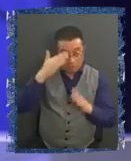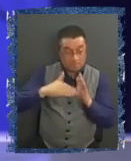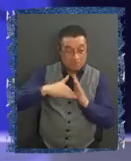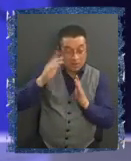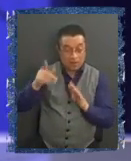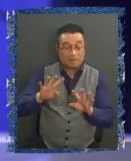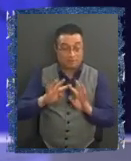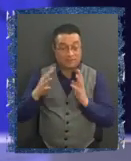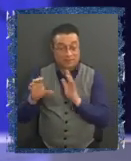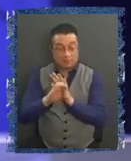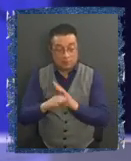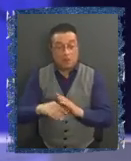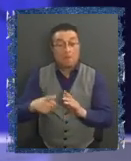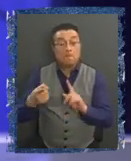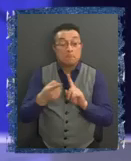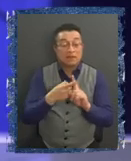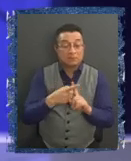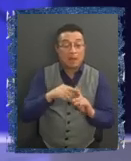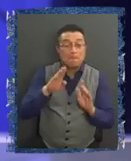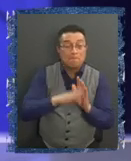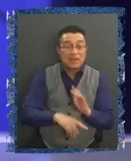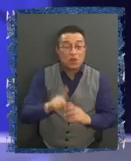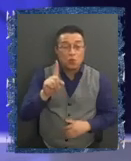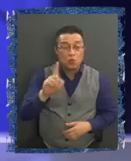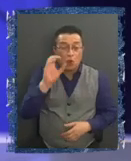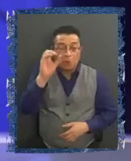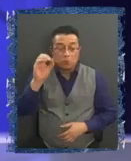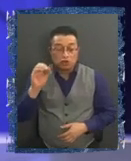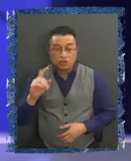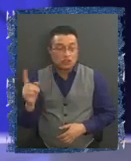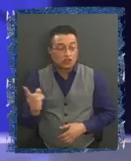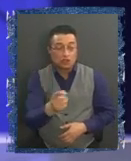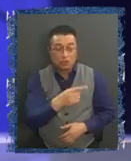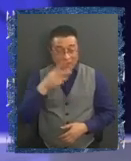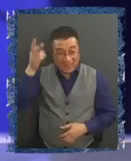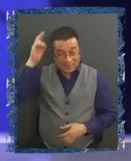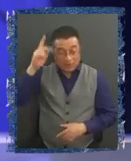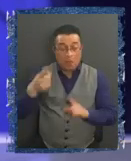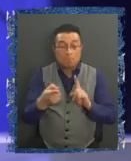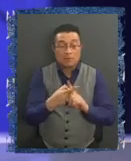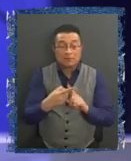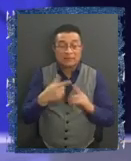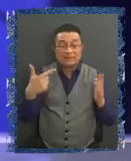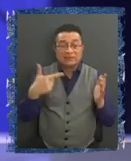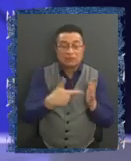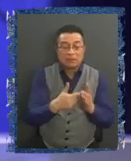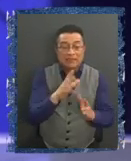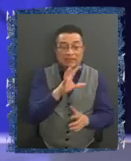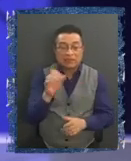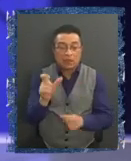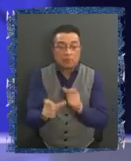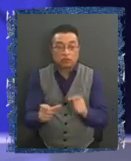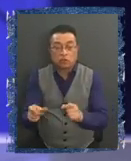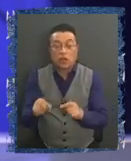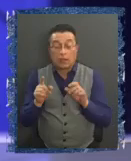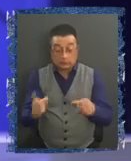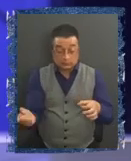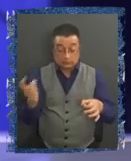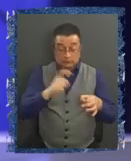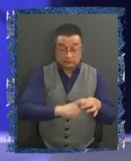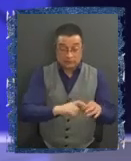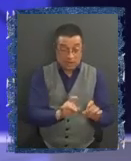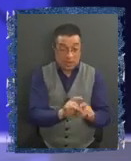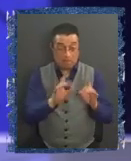que participó menos del 1% del padrón electoral indígena, participaron apenas 7.500 personas. Entonces, reservar escaños